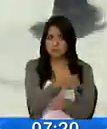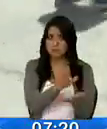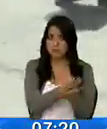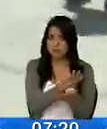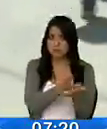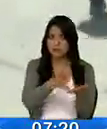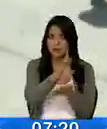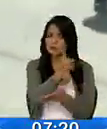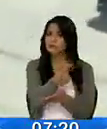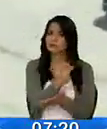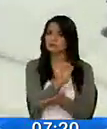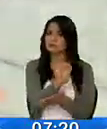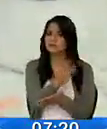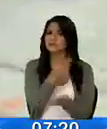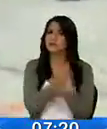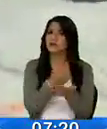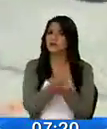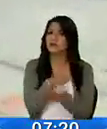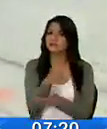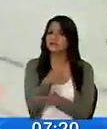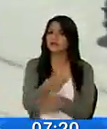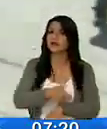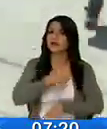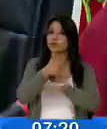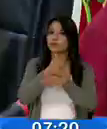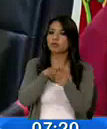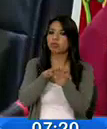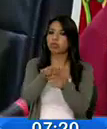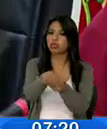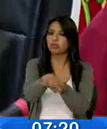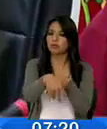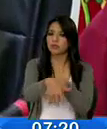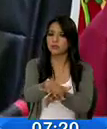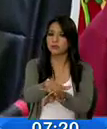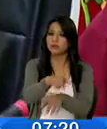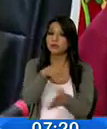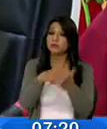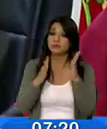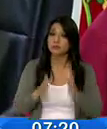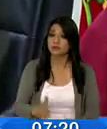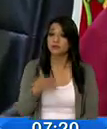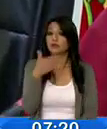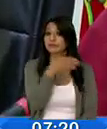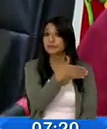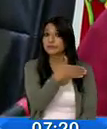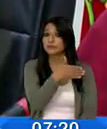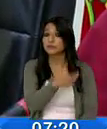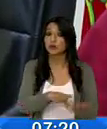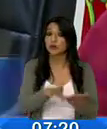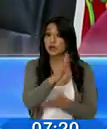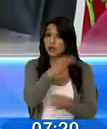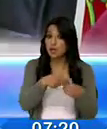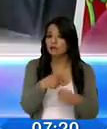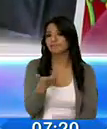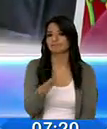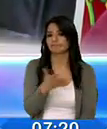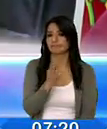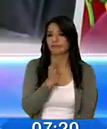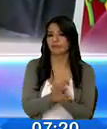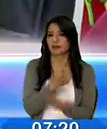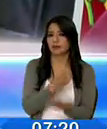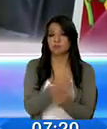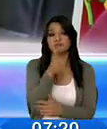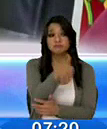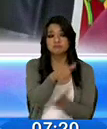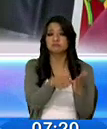decir, serían manipulados para ser parte de las marchas. Los estudiantes no han estado asistiendo a los colegios, según los reportes